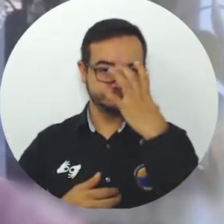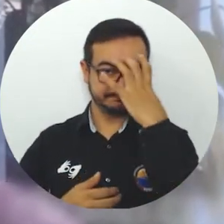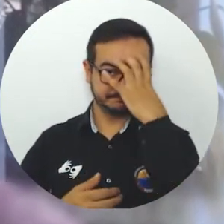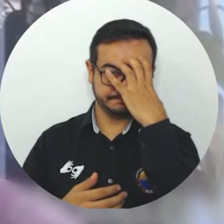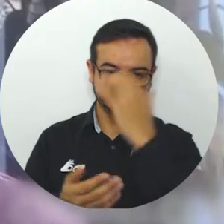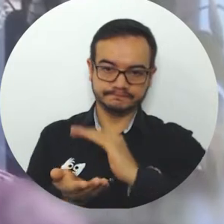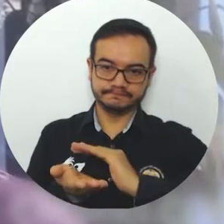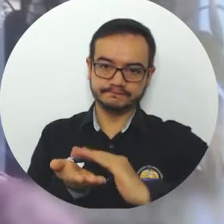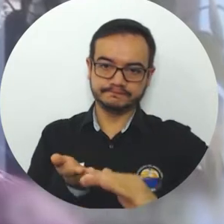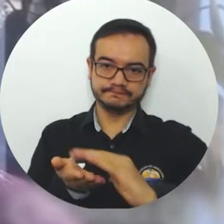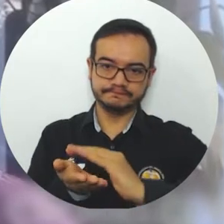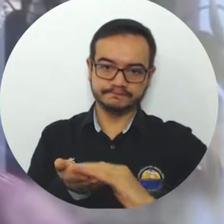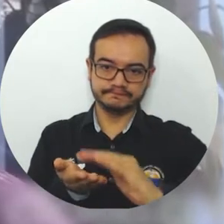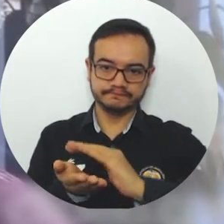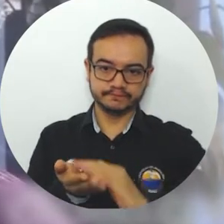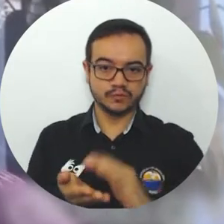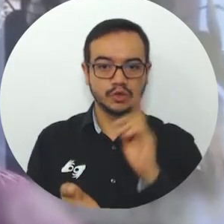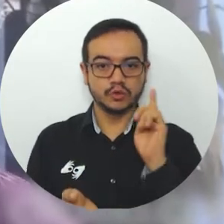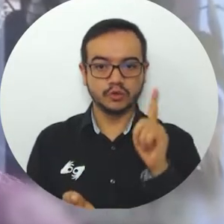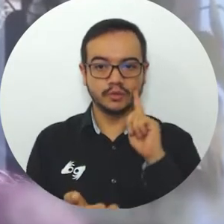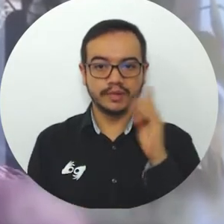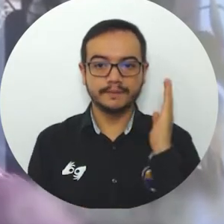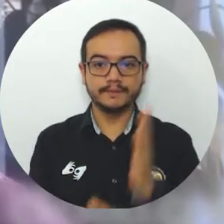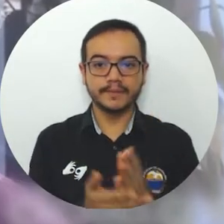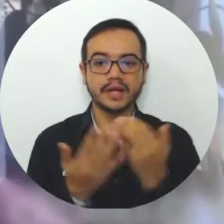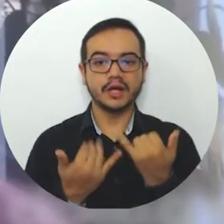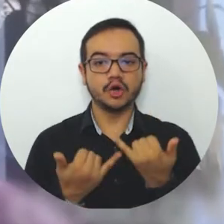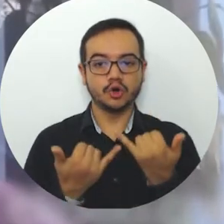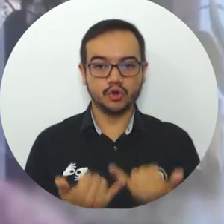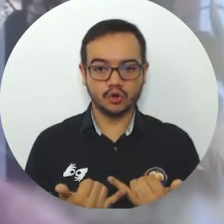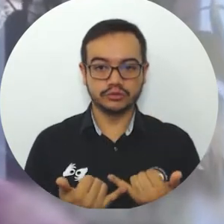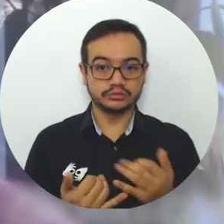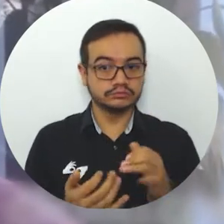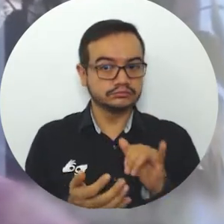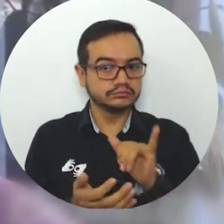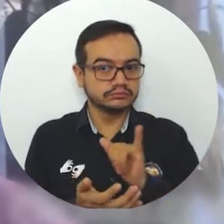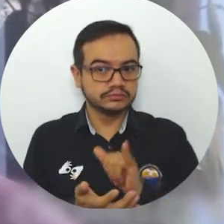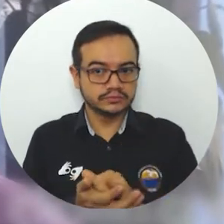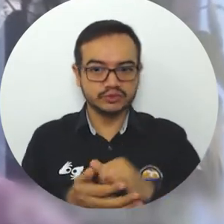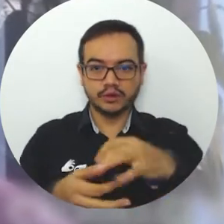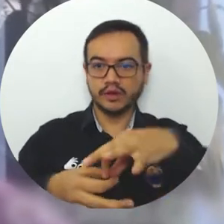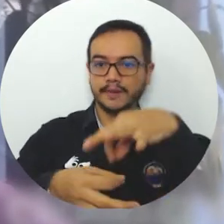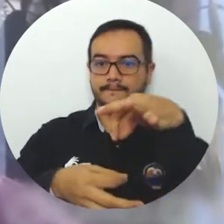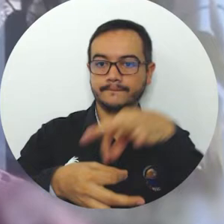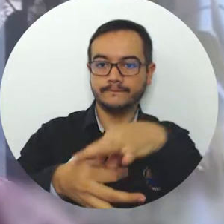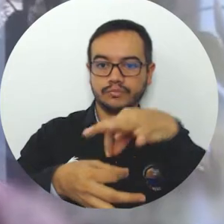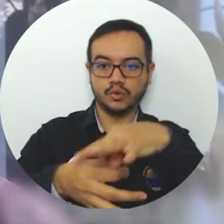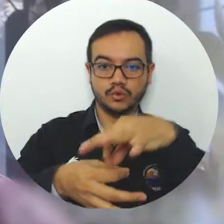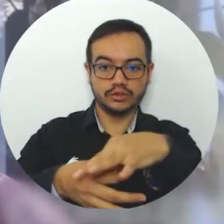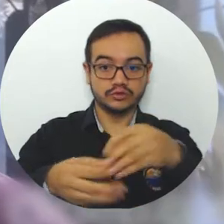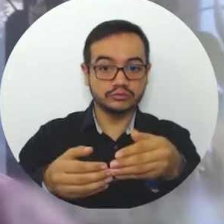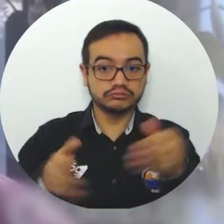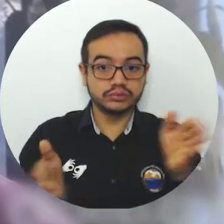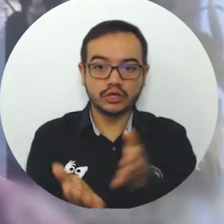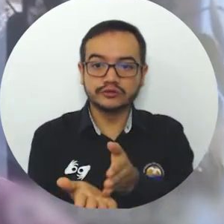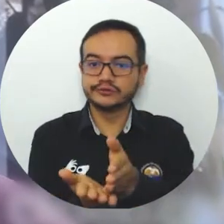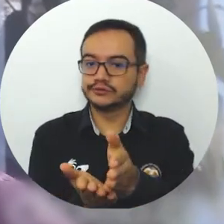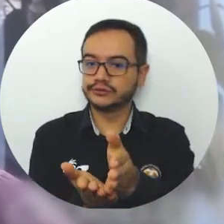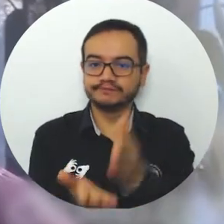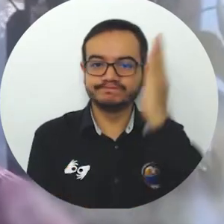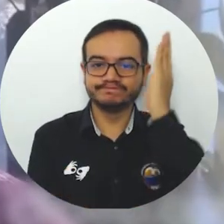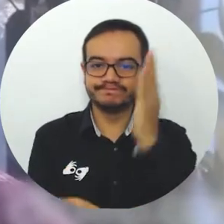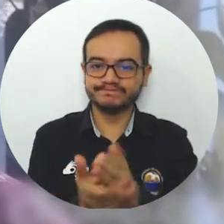el impasse sucedido el día de hoy, que no nos permitió llevar a cabo de manera exitosa las